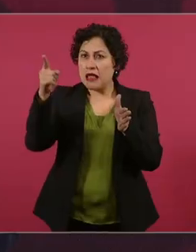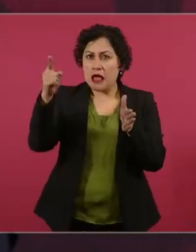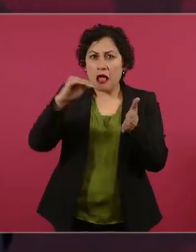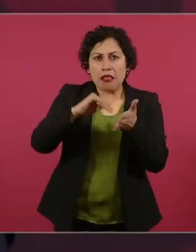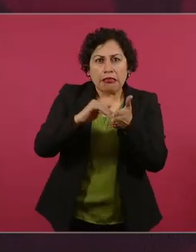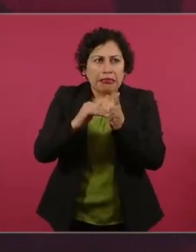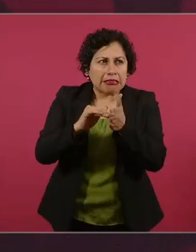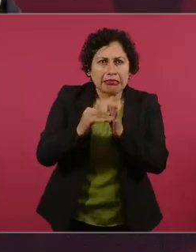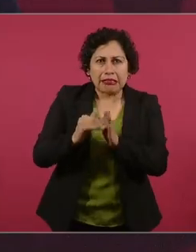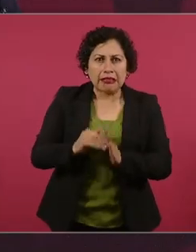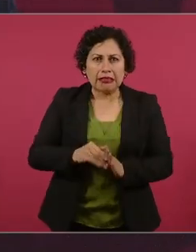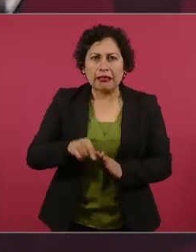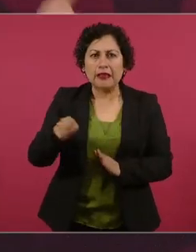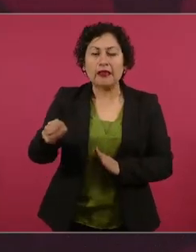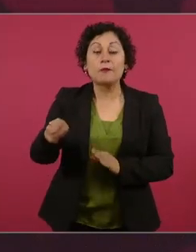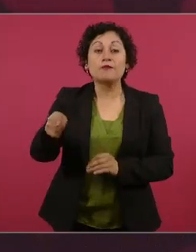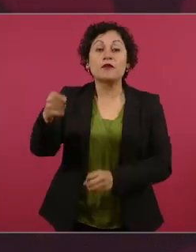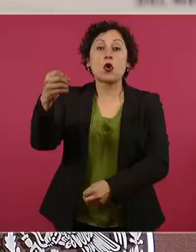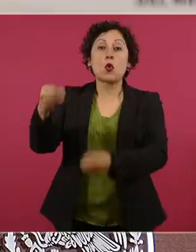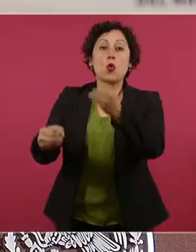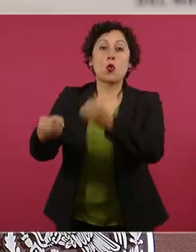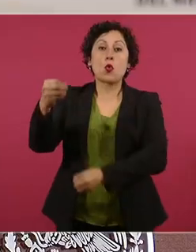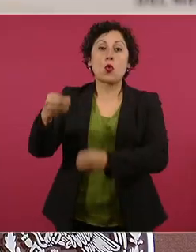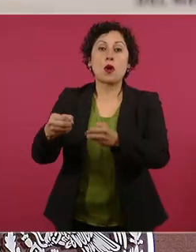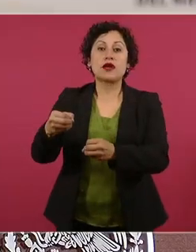el juez niega la orden de aprehensión.